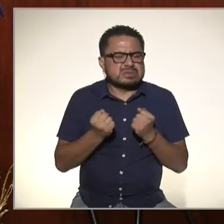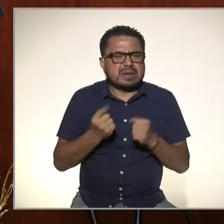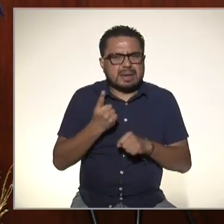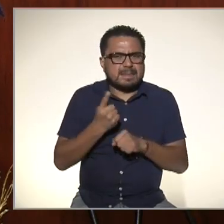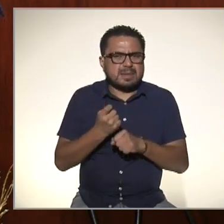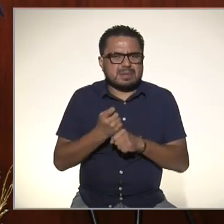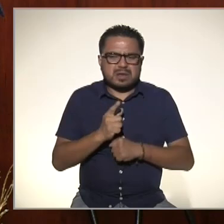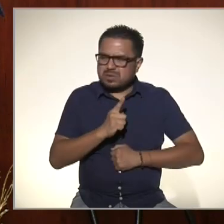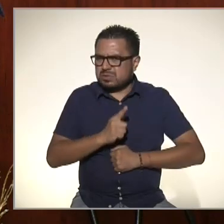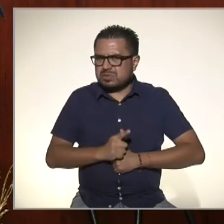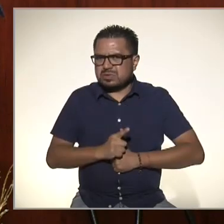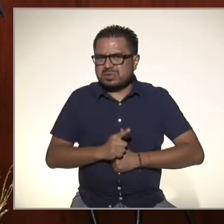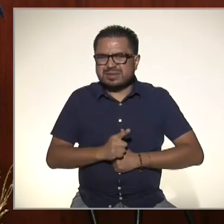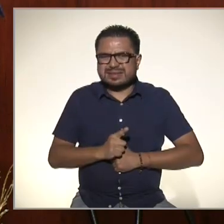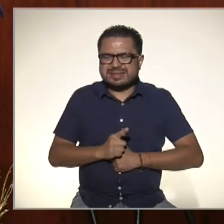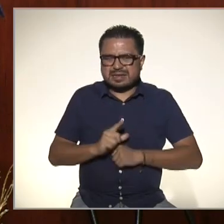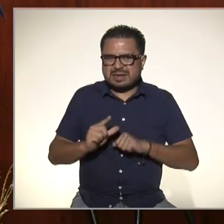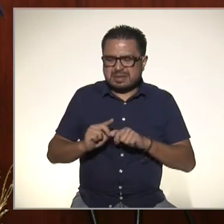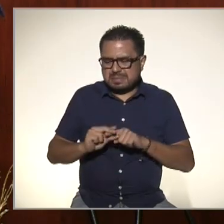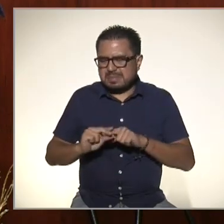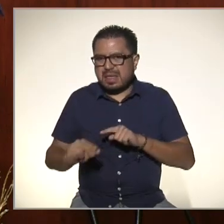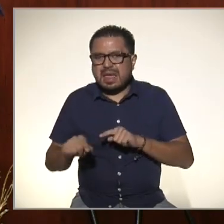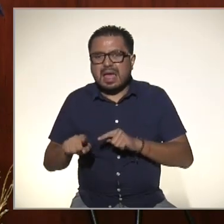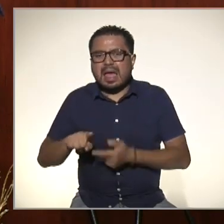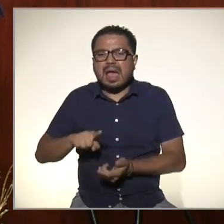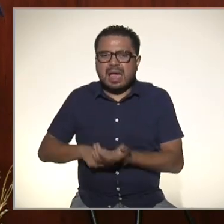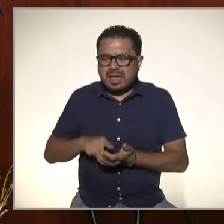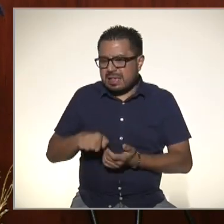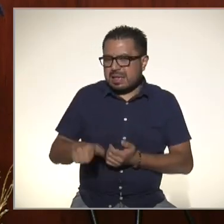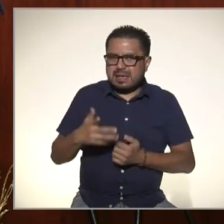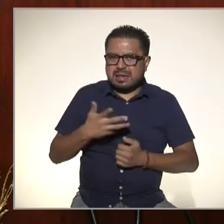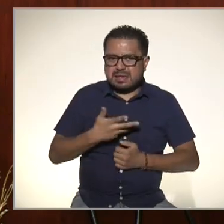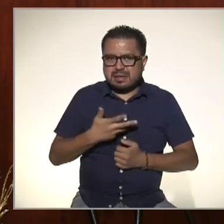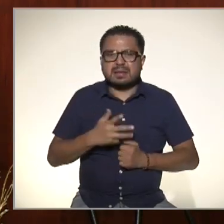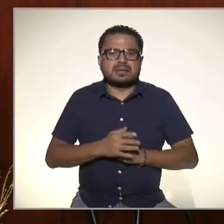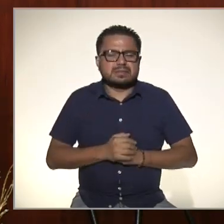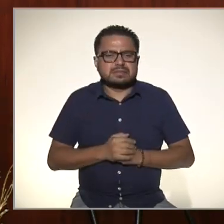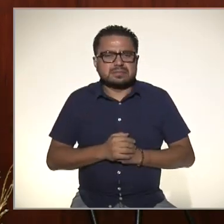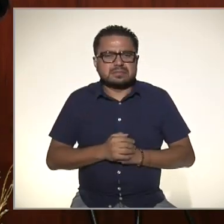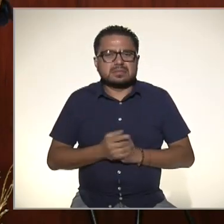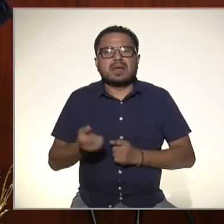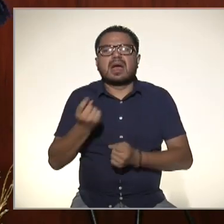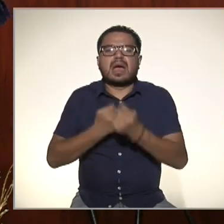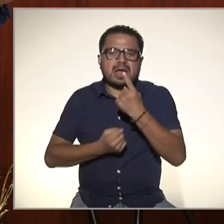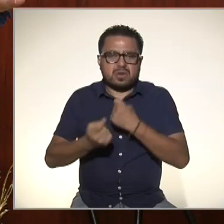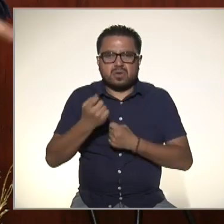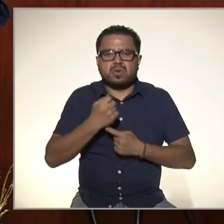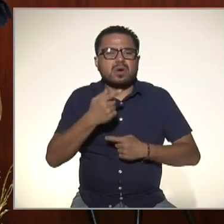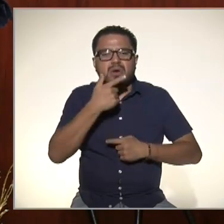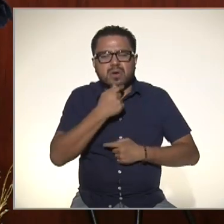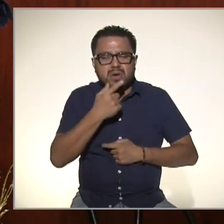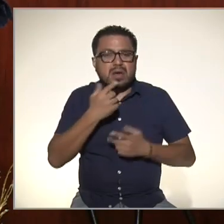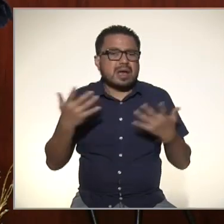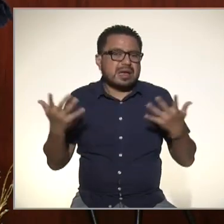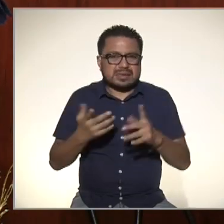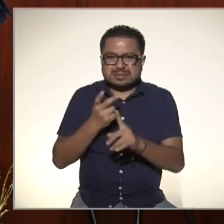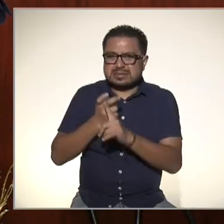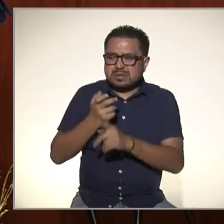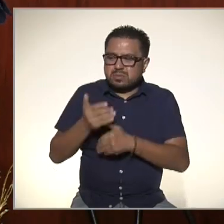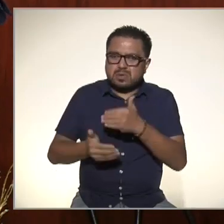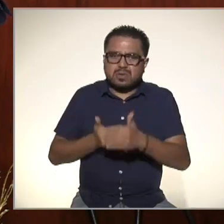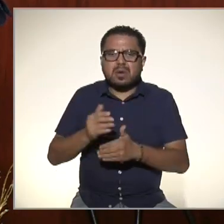primera micción, en esa primera orina después de tener una eyaculación. Algunos de los hombres que se les realiza este procedimiento